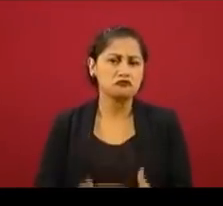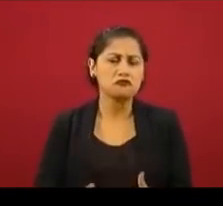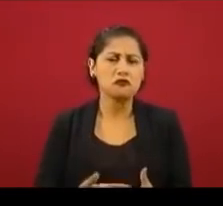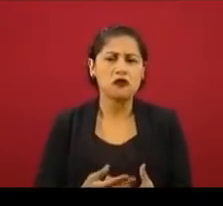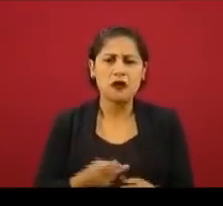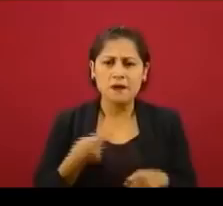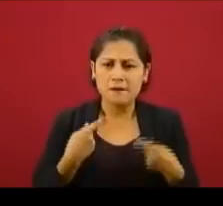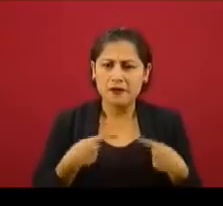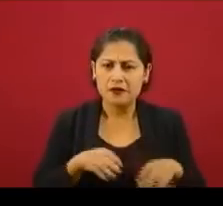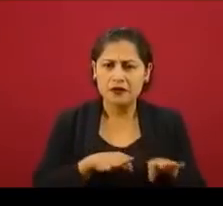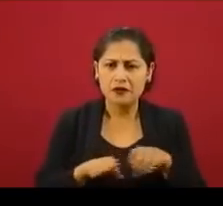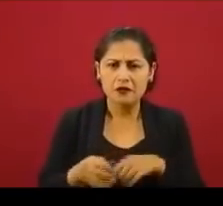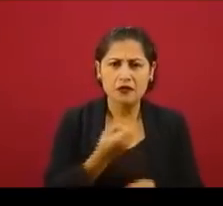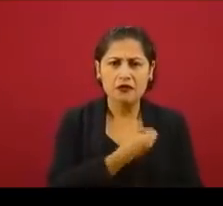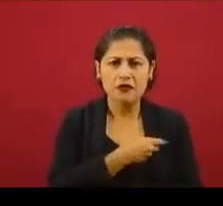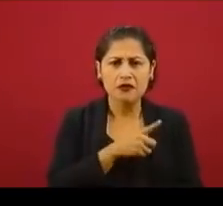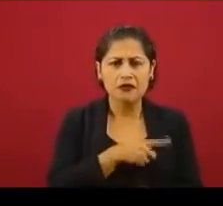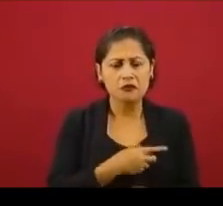hospitalarias,